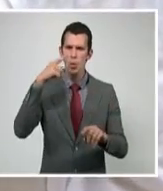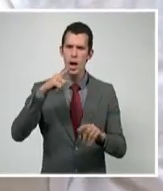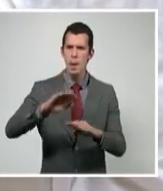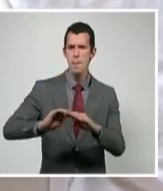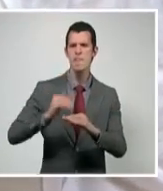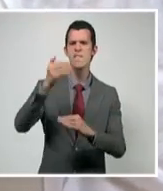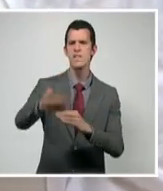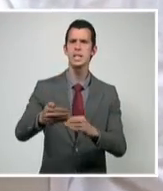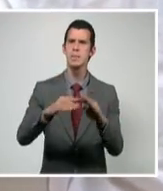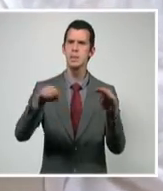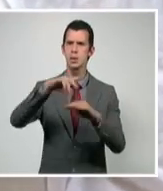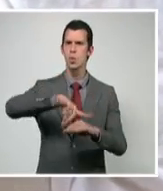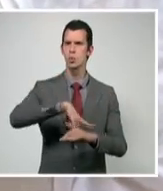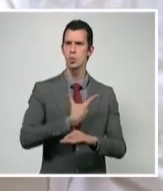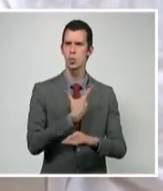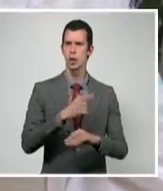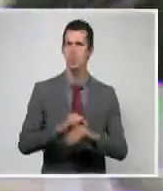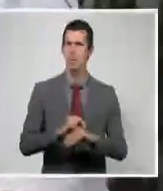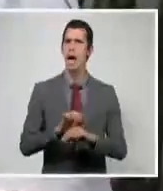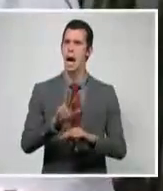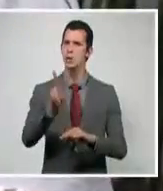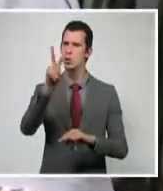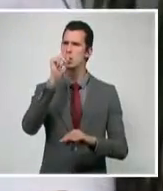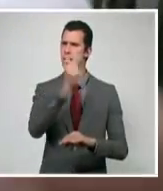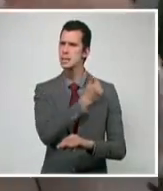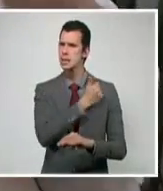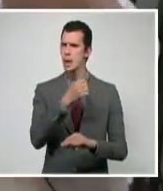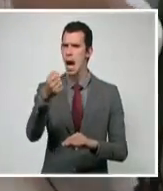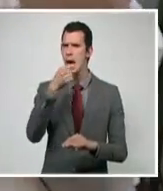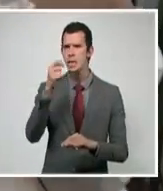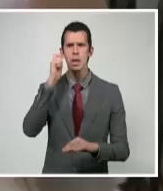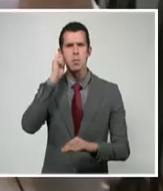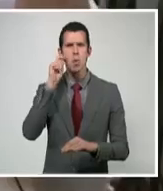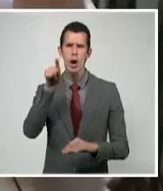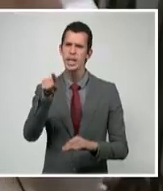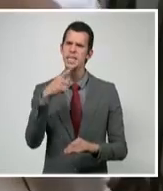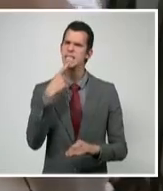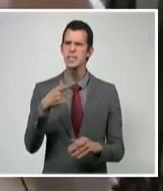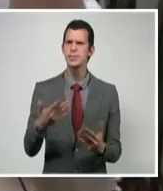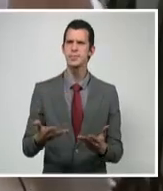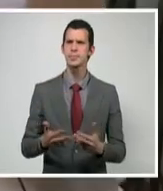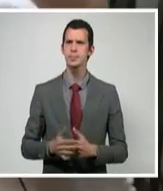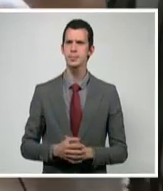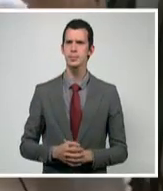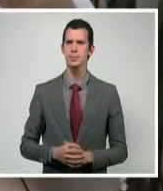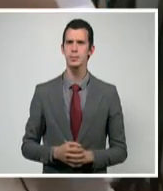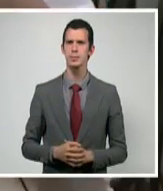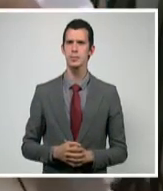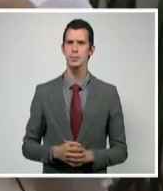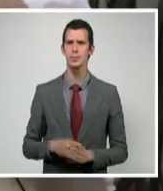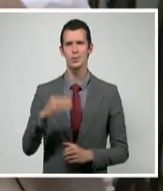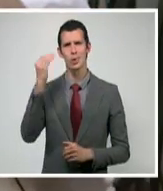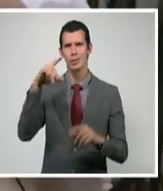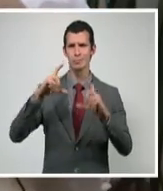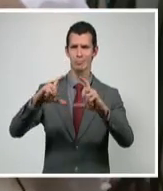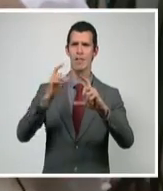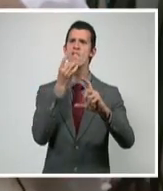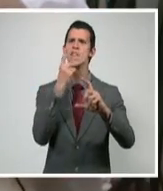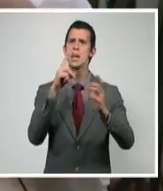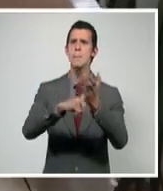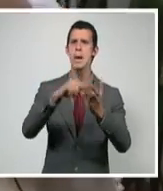propia Bruguera en entrevista concedida el 2 de diciembre de 2020 a Periodismo de Barrio, plataforma digital financiada por la Fundación